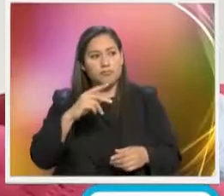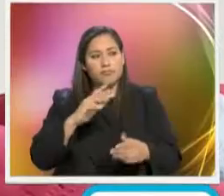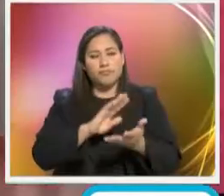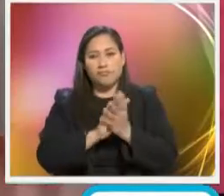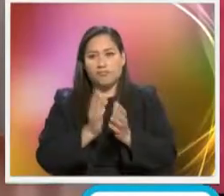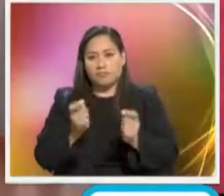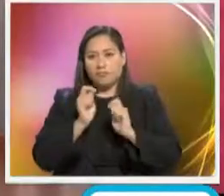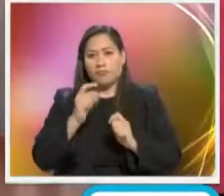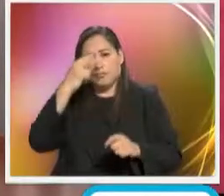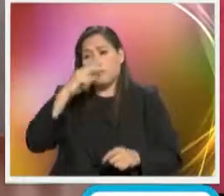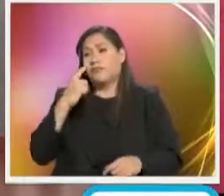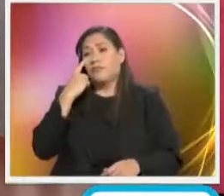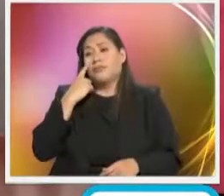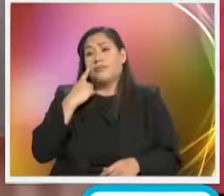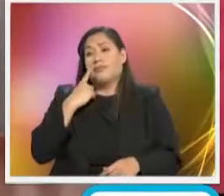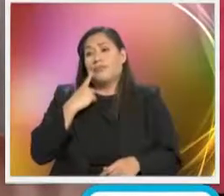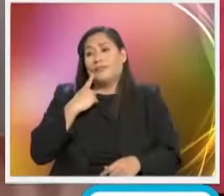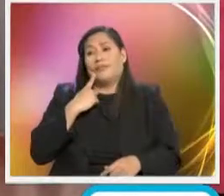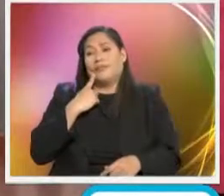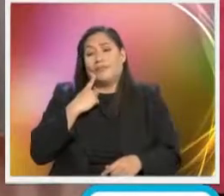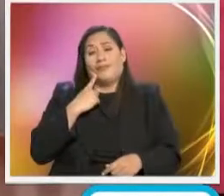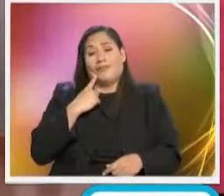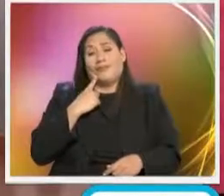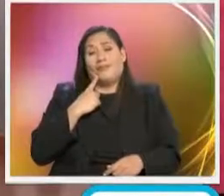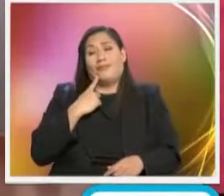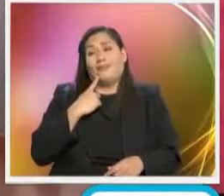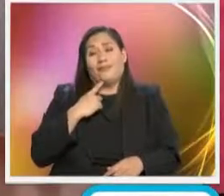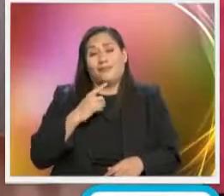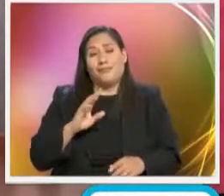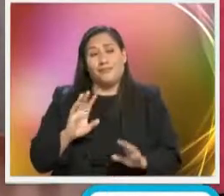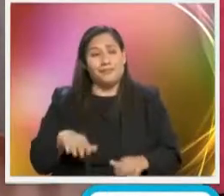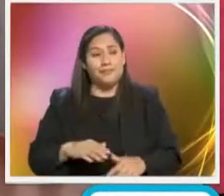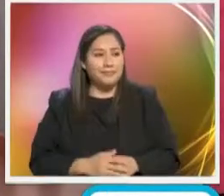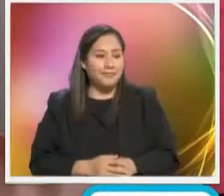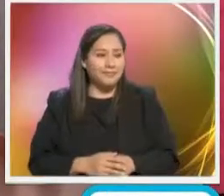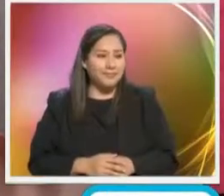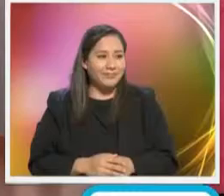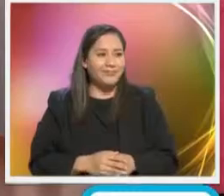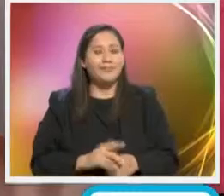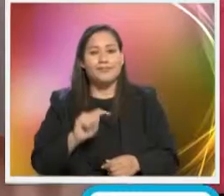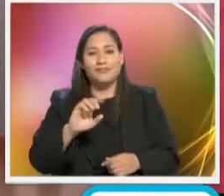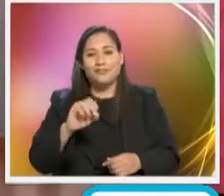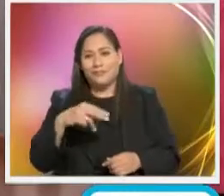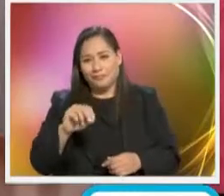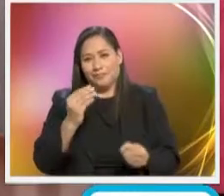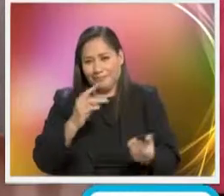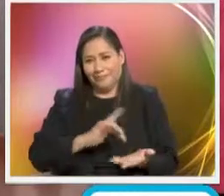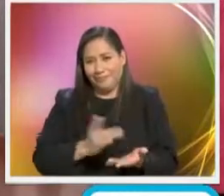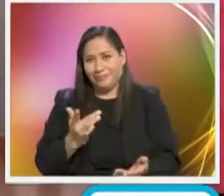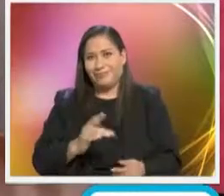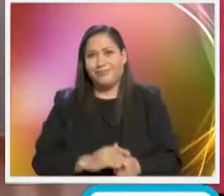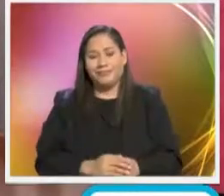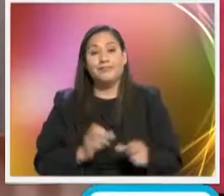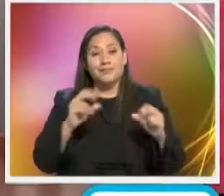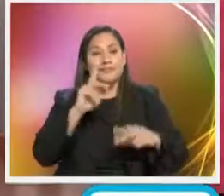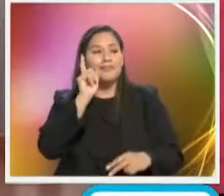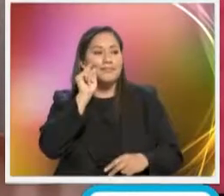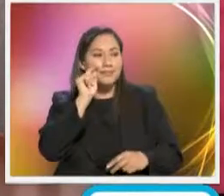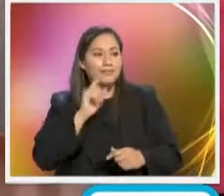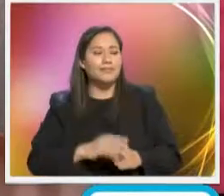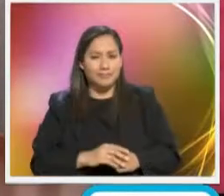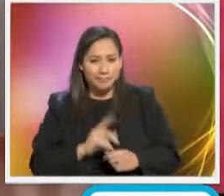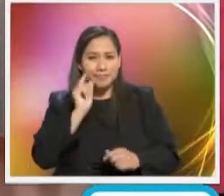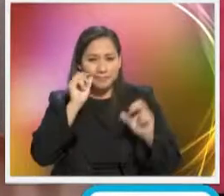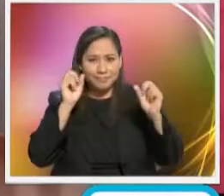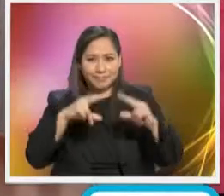país. Casi me haces llorar, Quique, con esto. De eso se trataba, señor. Toñito, bueno, muchas gracias. Un gustazo, Pues nos vemos mañana, ¿no?